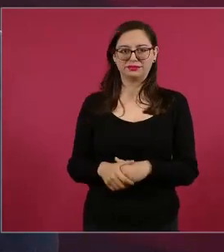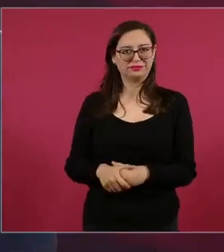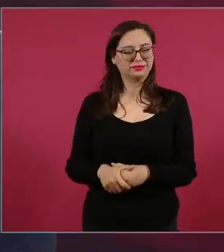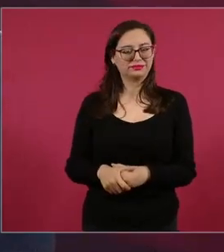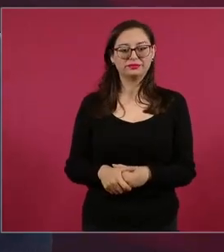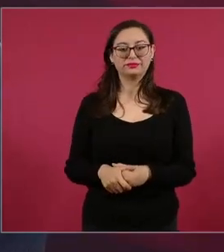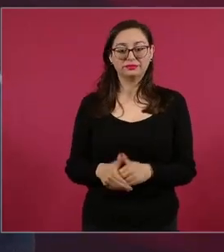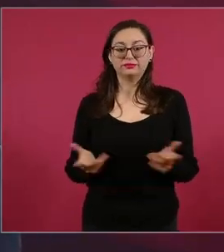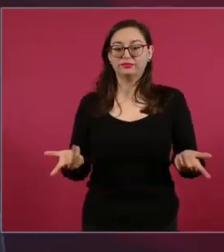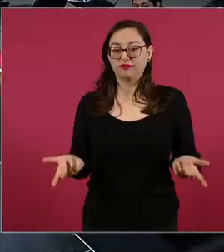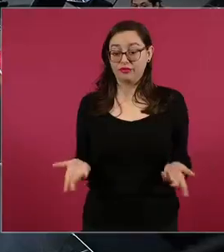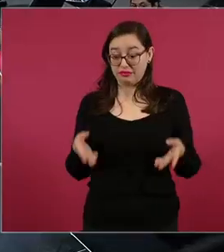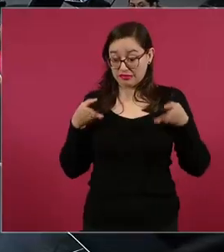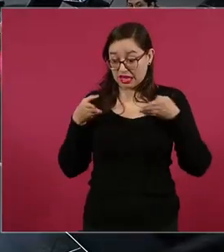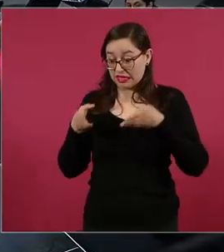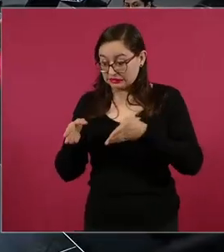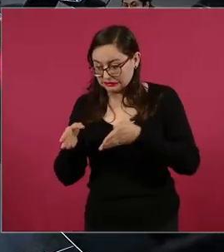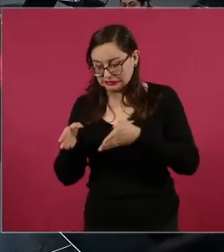Esto obligó